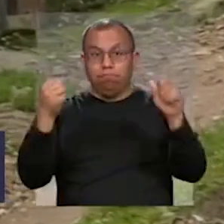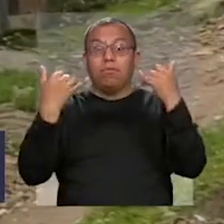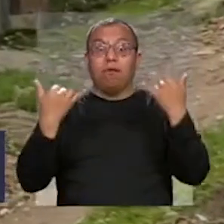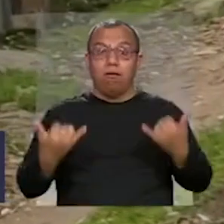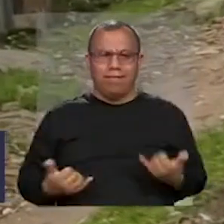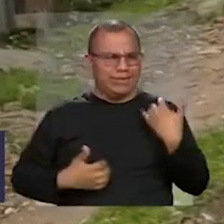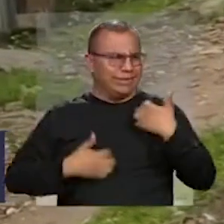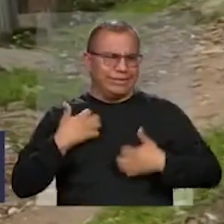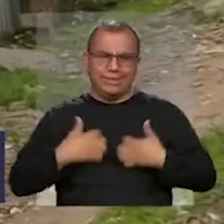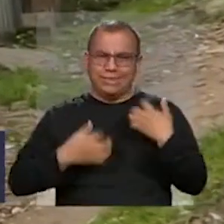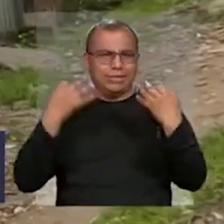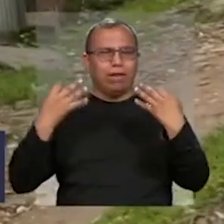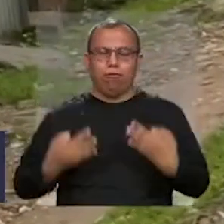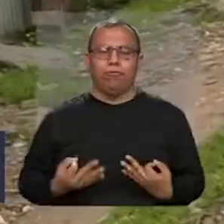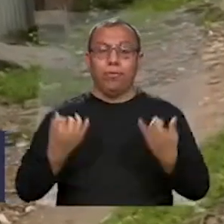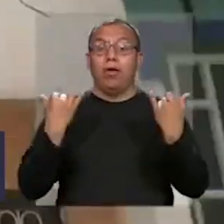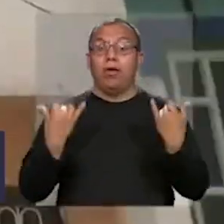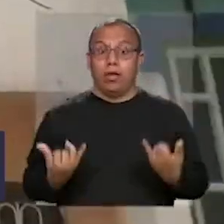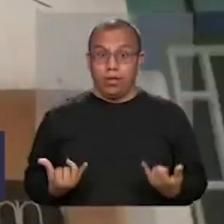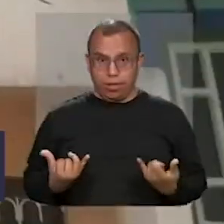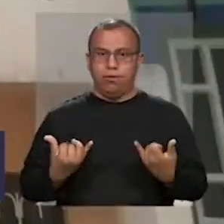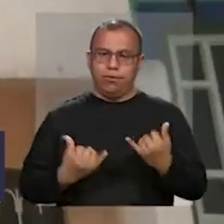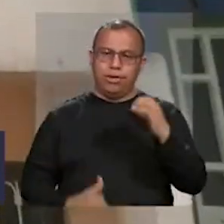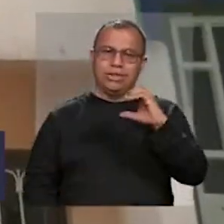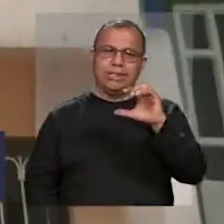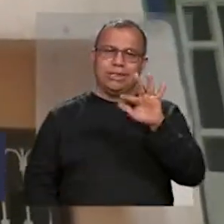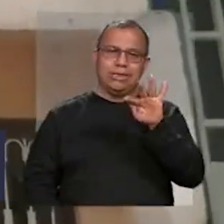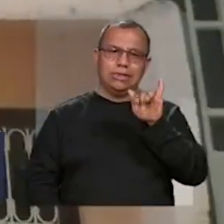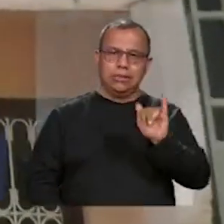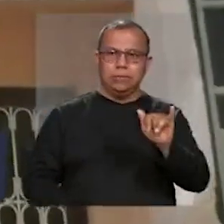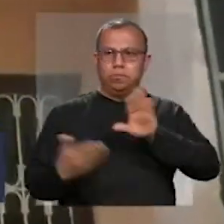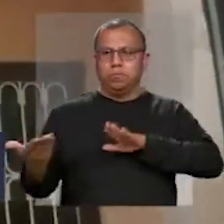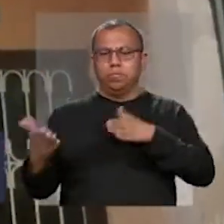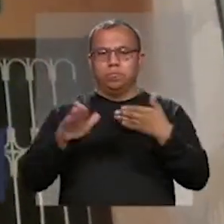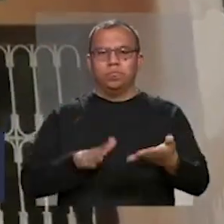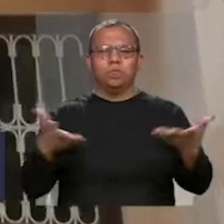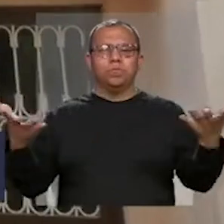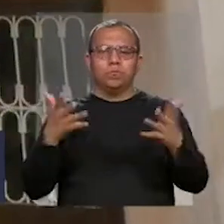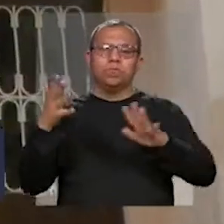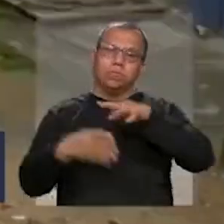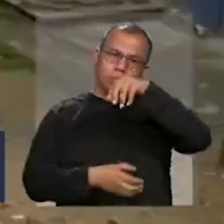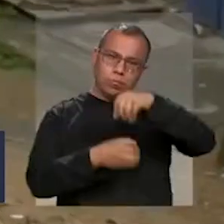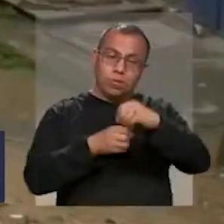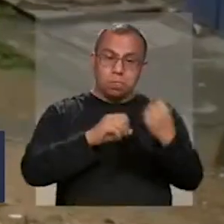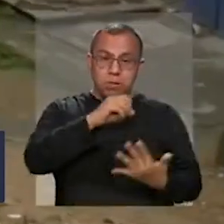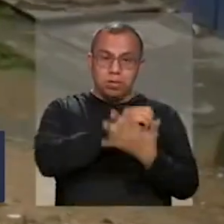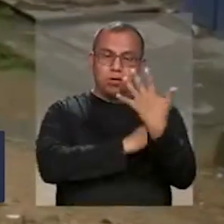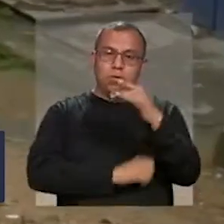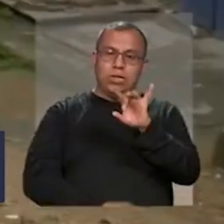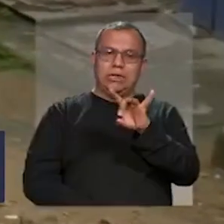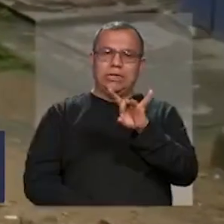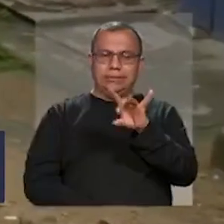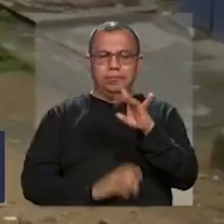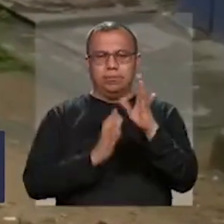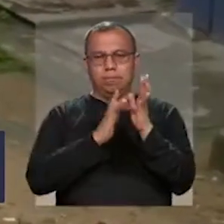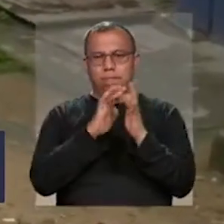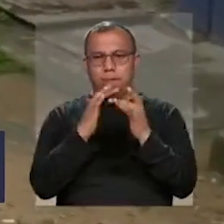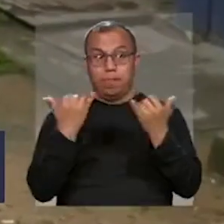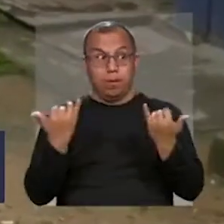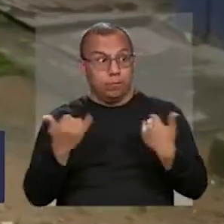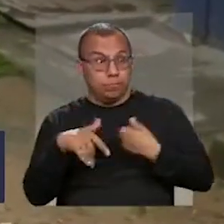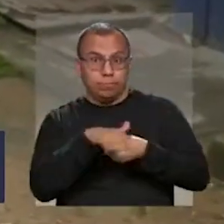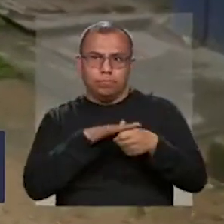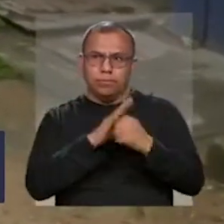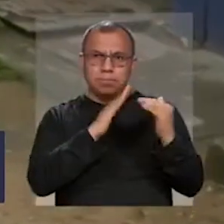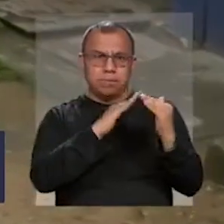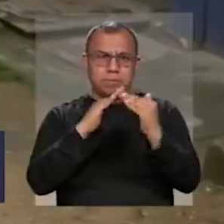de inseguridad. De acuerdo con el CTI de la Fiscalía, el asesinato habría sucedido en la madrugada del 15 de abril. Ante los hechos, los